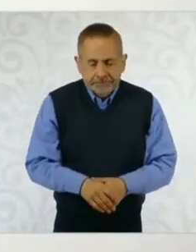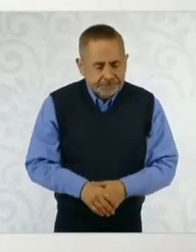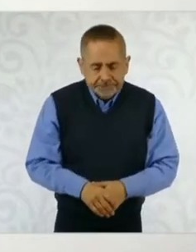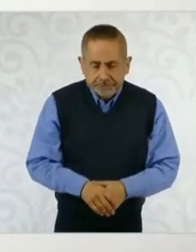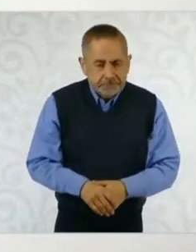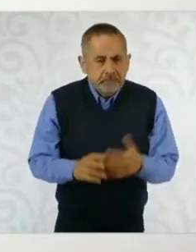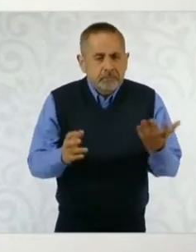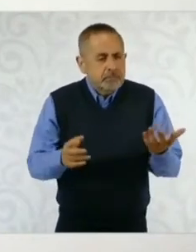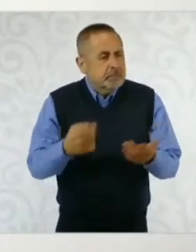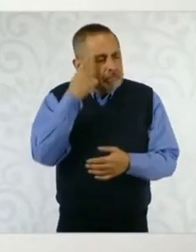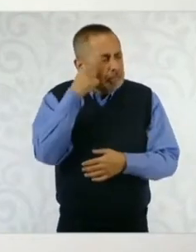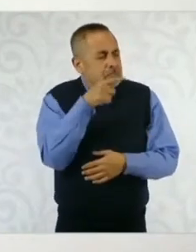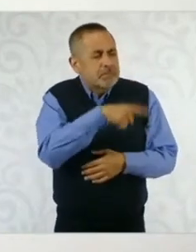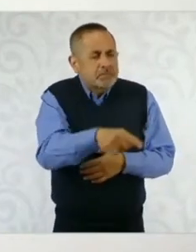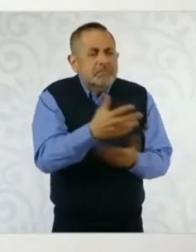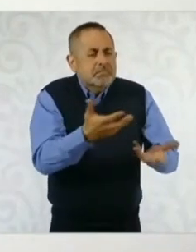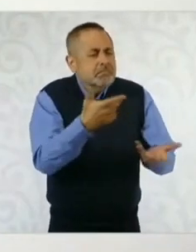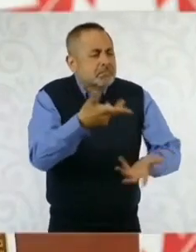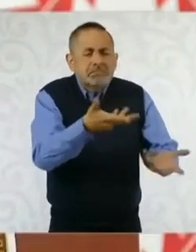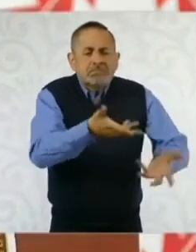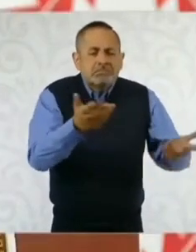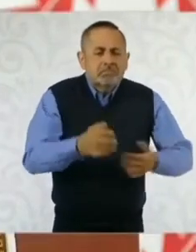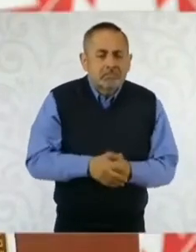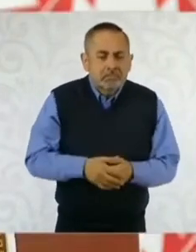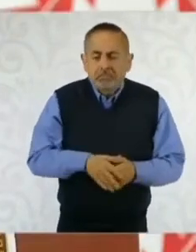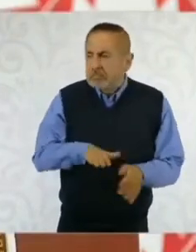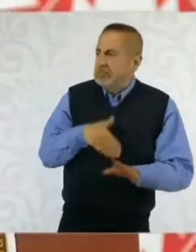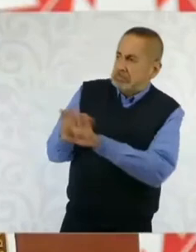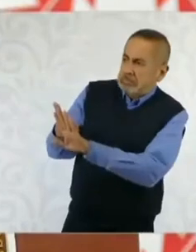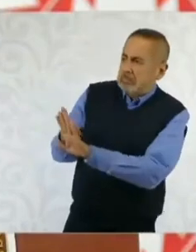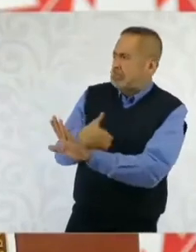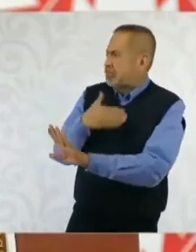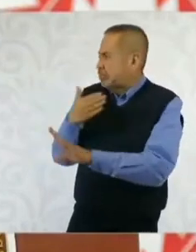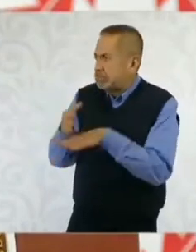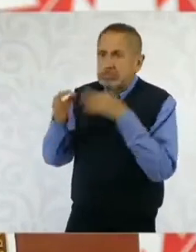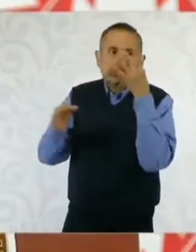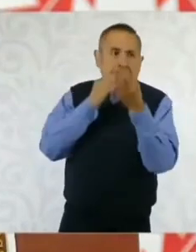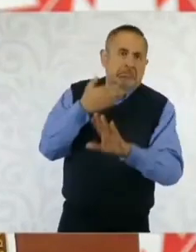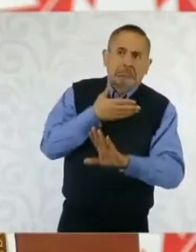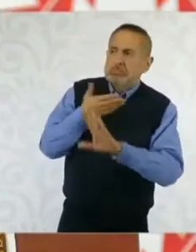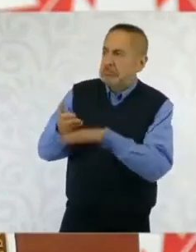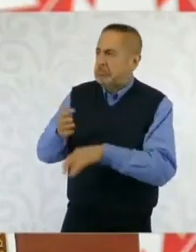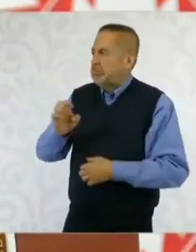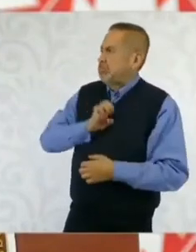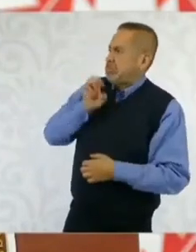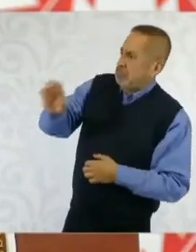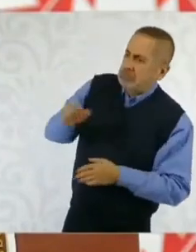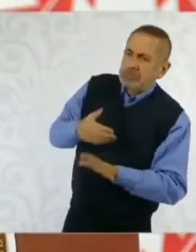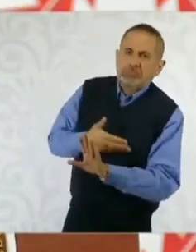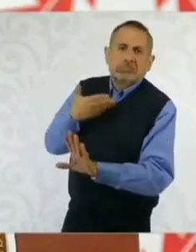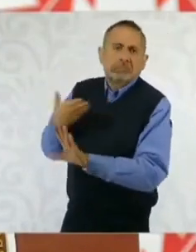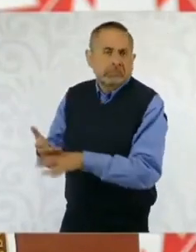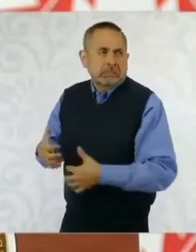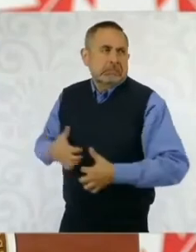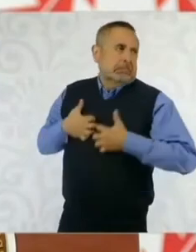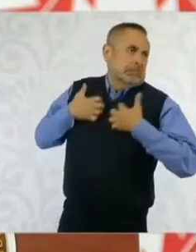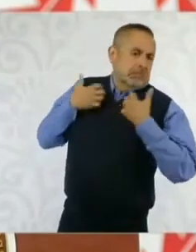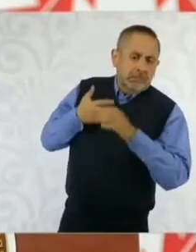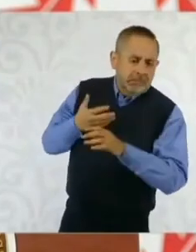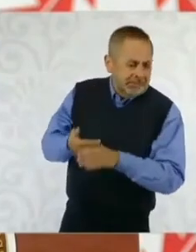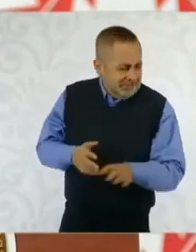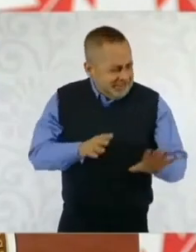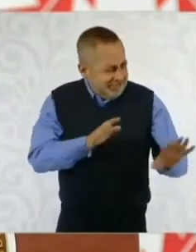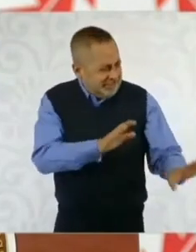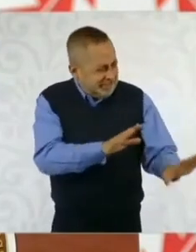Entonces, ¿a qué se dedican? Pues a una campaña de odio, de enojo, pues en vez de estar